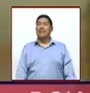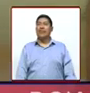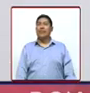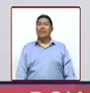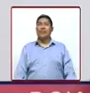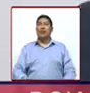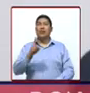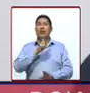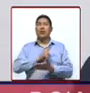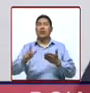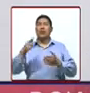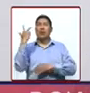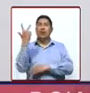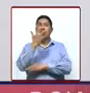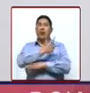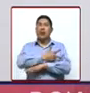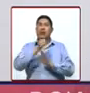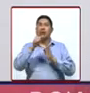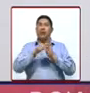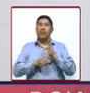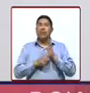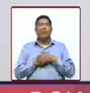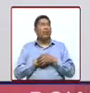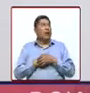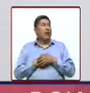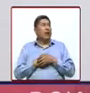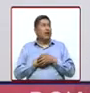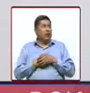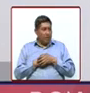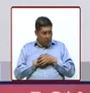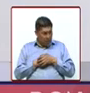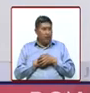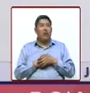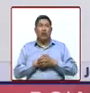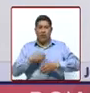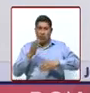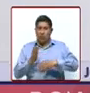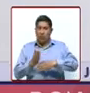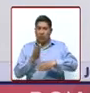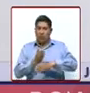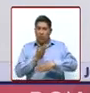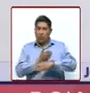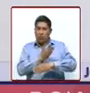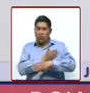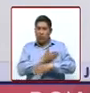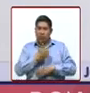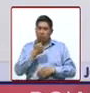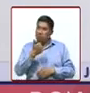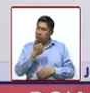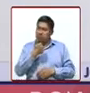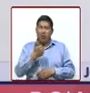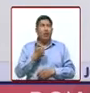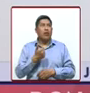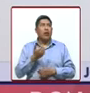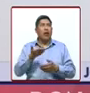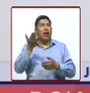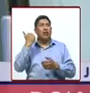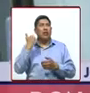Una semana, 3 días de la cirugía. Está evolucionando favorablemente. Tenía